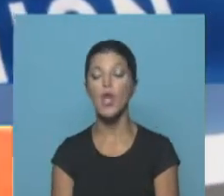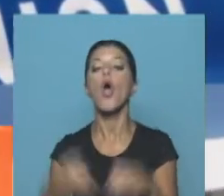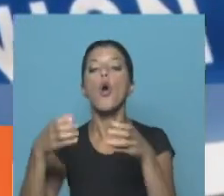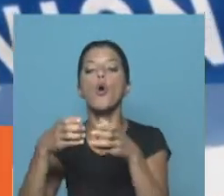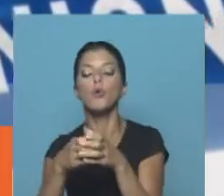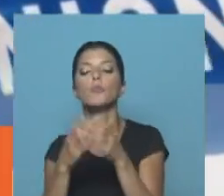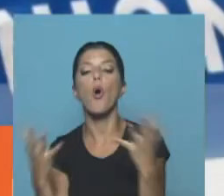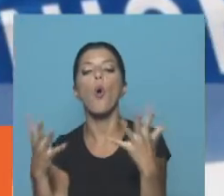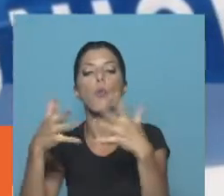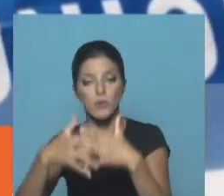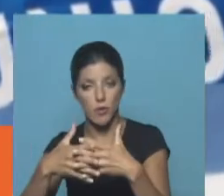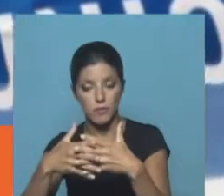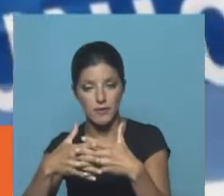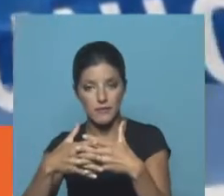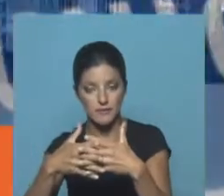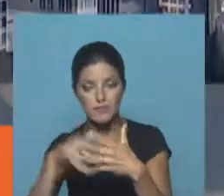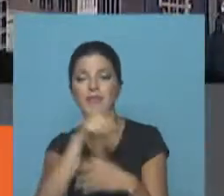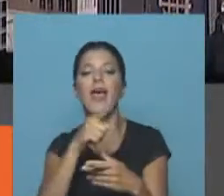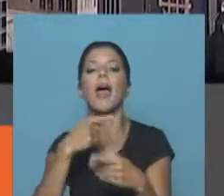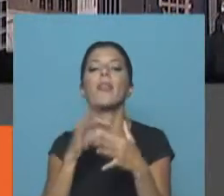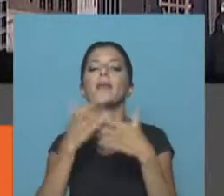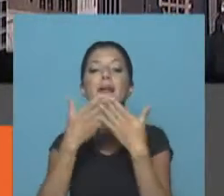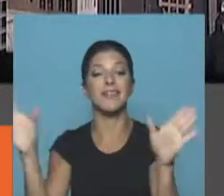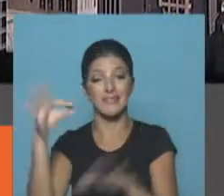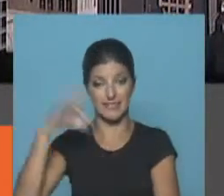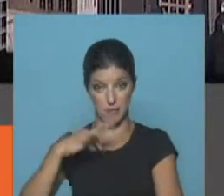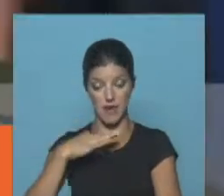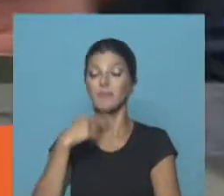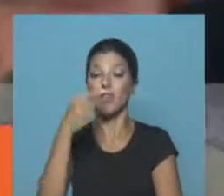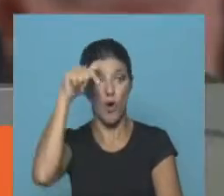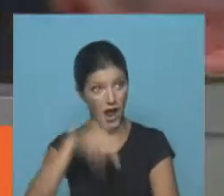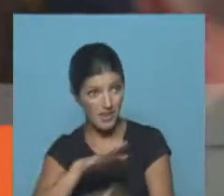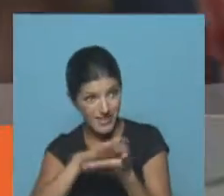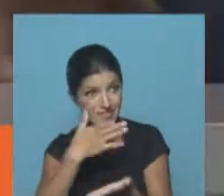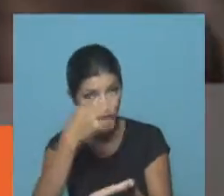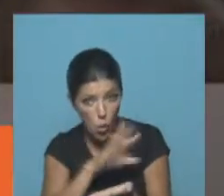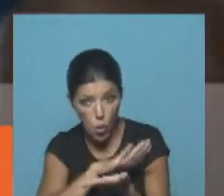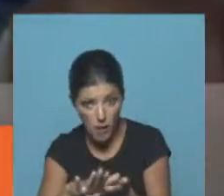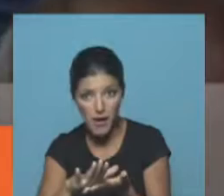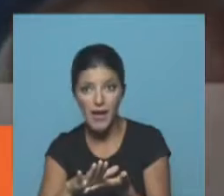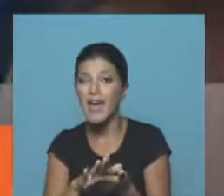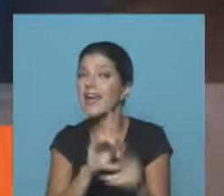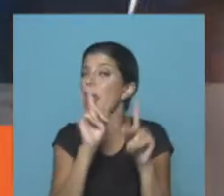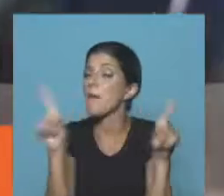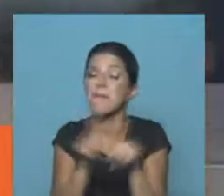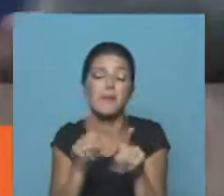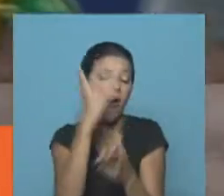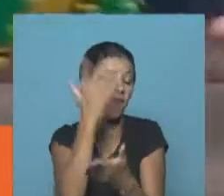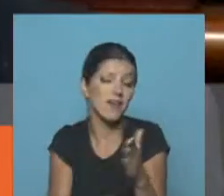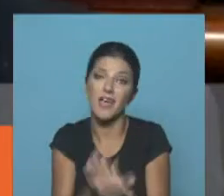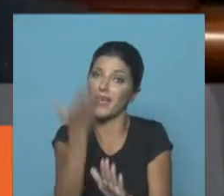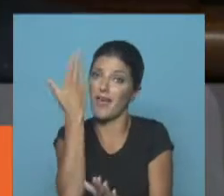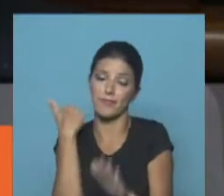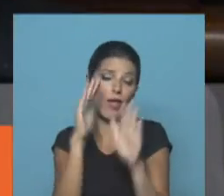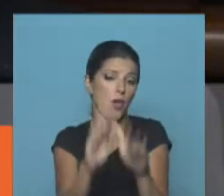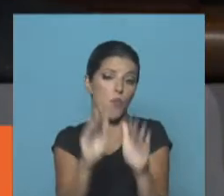Unión Estadounidense de Libertades Civiles aseguró que el nuevo decreto de Trump contiene los mismos errores del anterior.